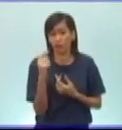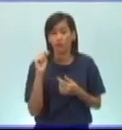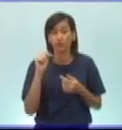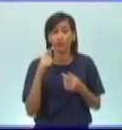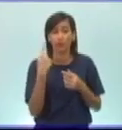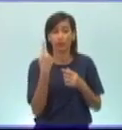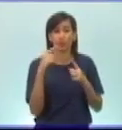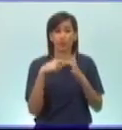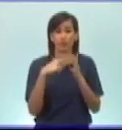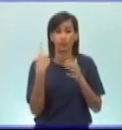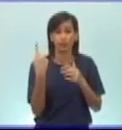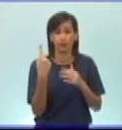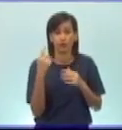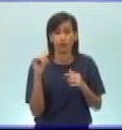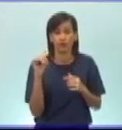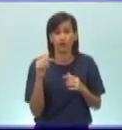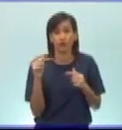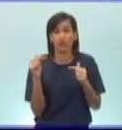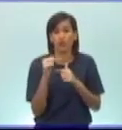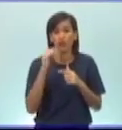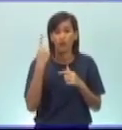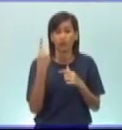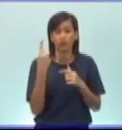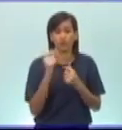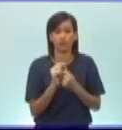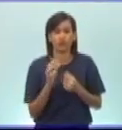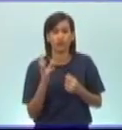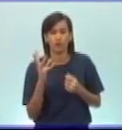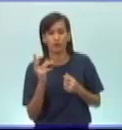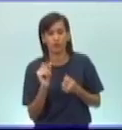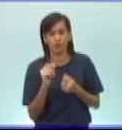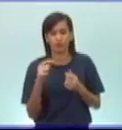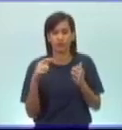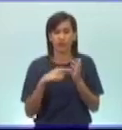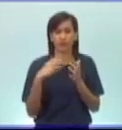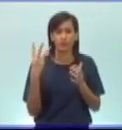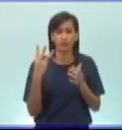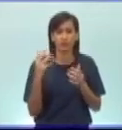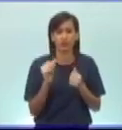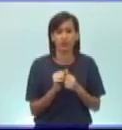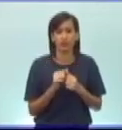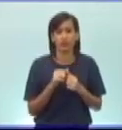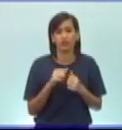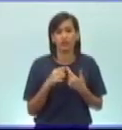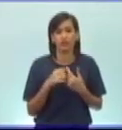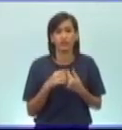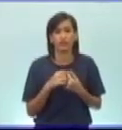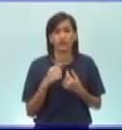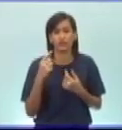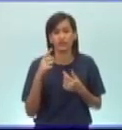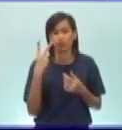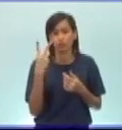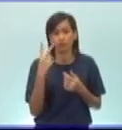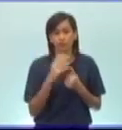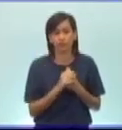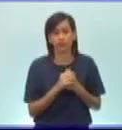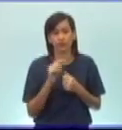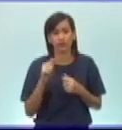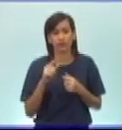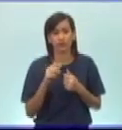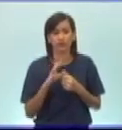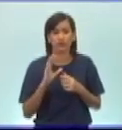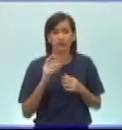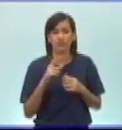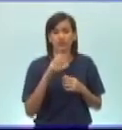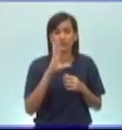1 es igual a 1. Número multiplicado por 3, que es igual a 6, es 2. Por lo tanto, 2 por 2 es igual a 4.